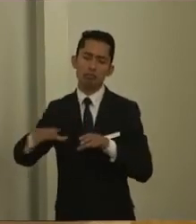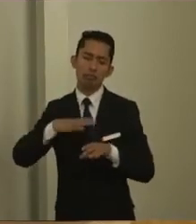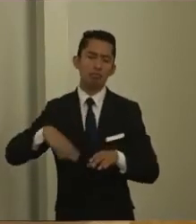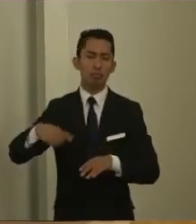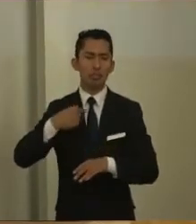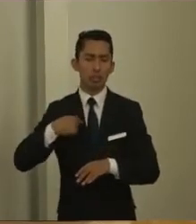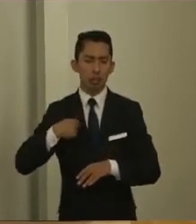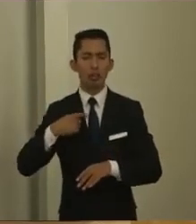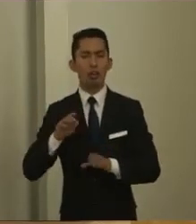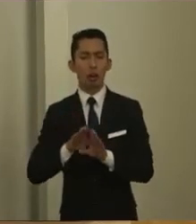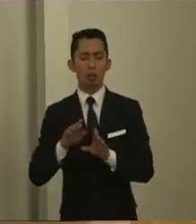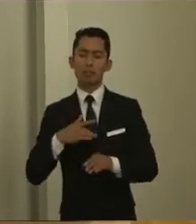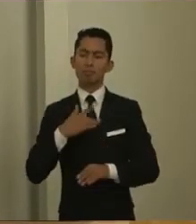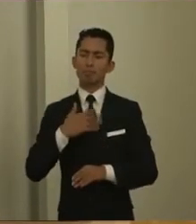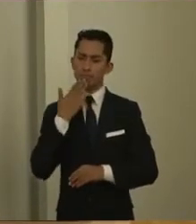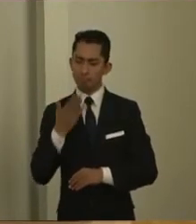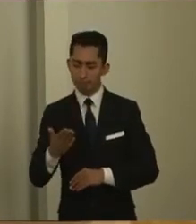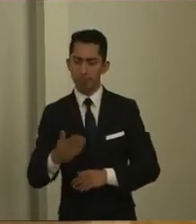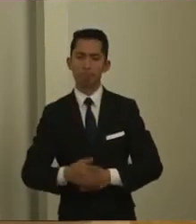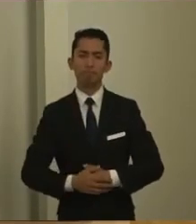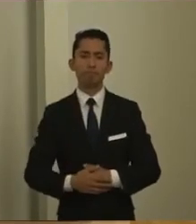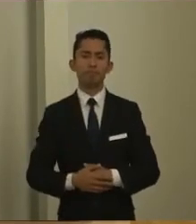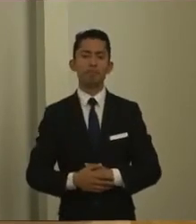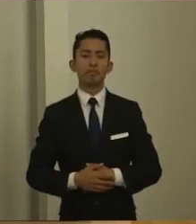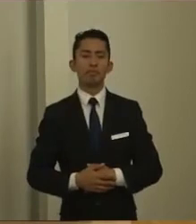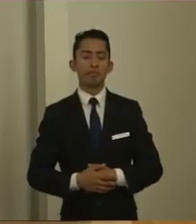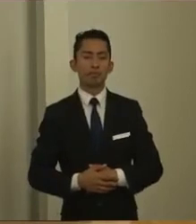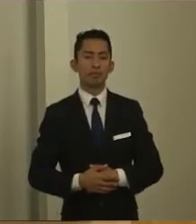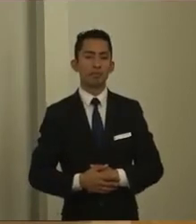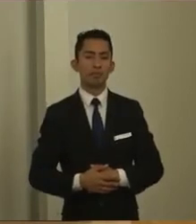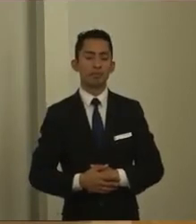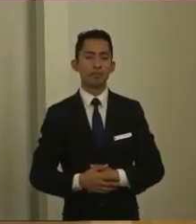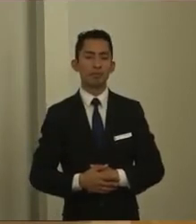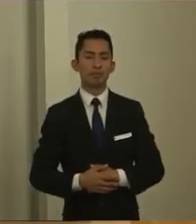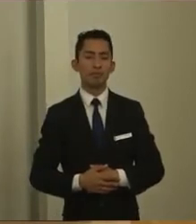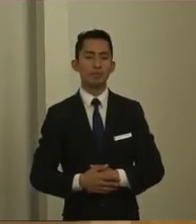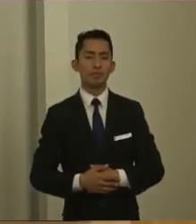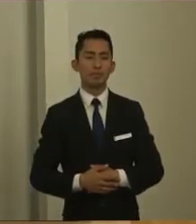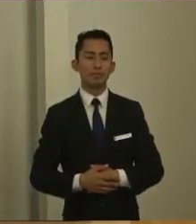en la persona de abel barrera presente